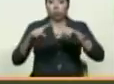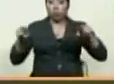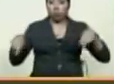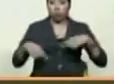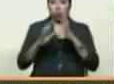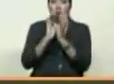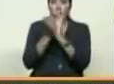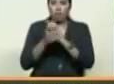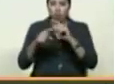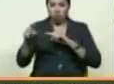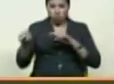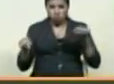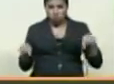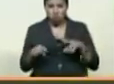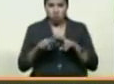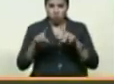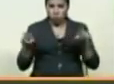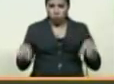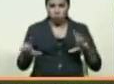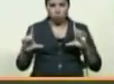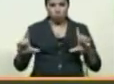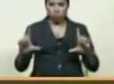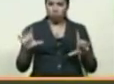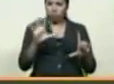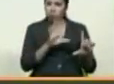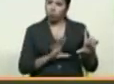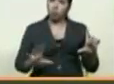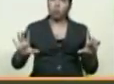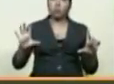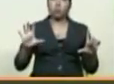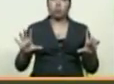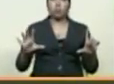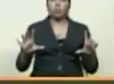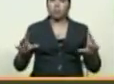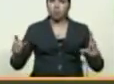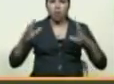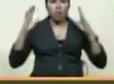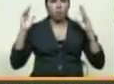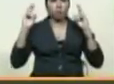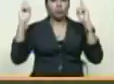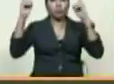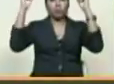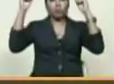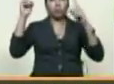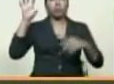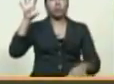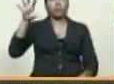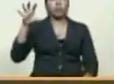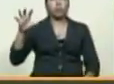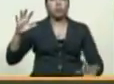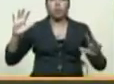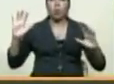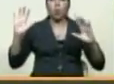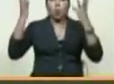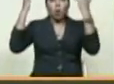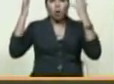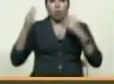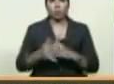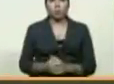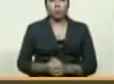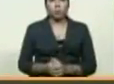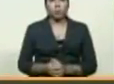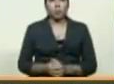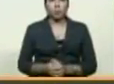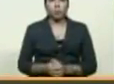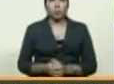de unión cívico-militar. ¡Que viva la patria! ¡Viva! ¡Que viva Guayana!